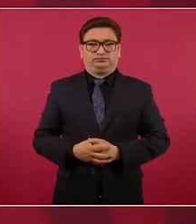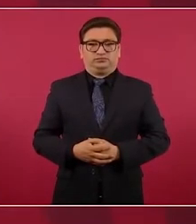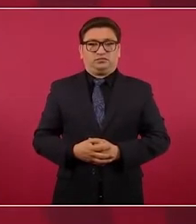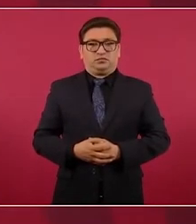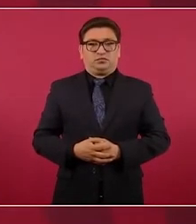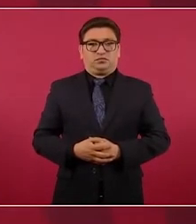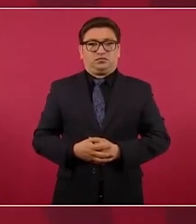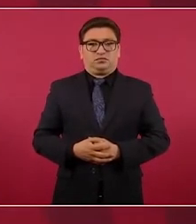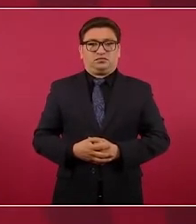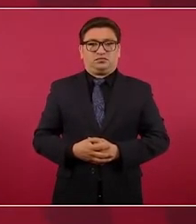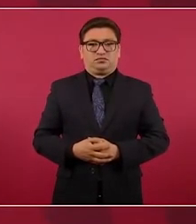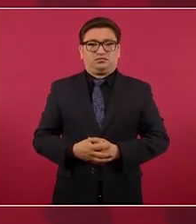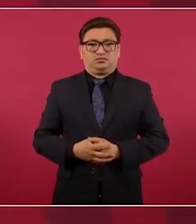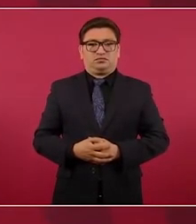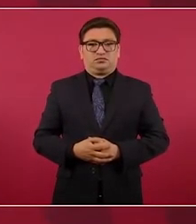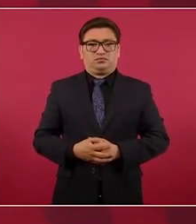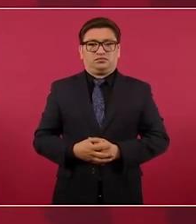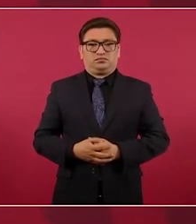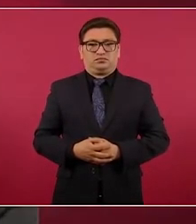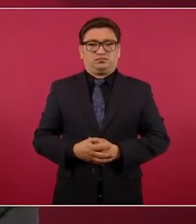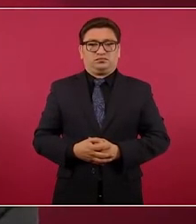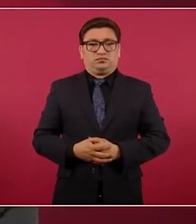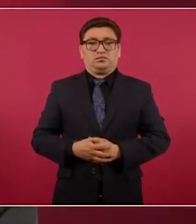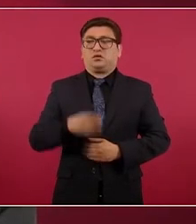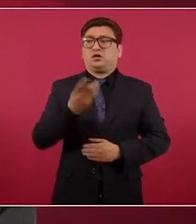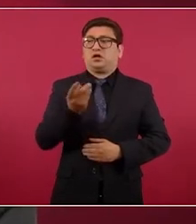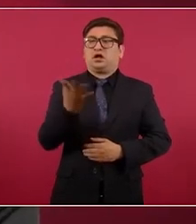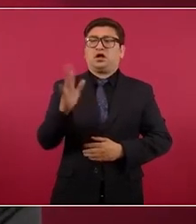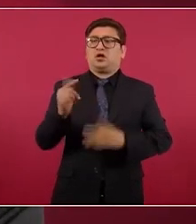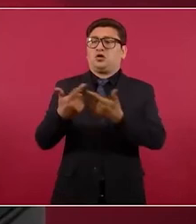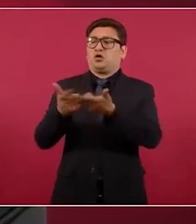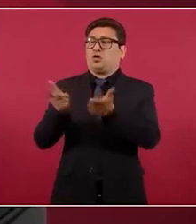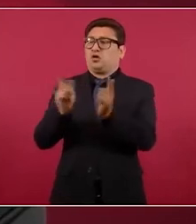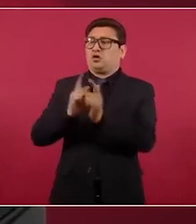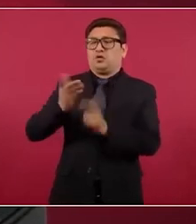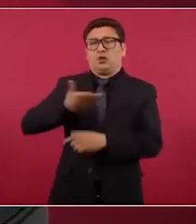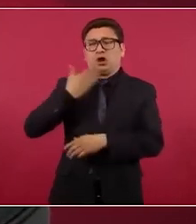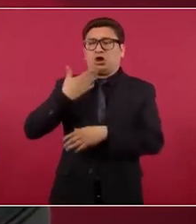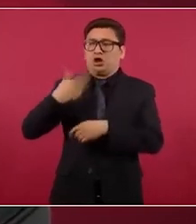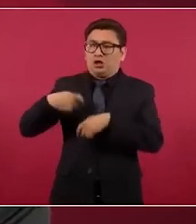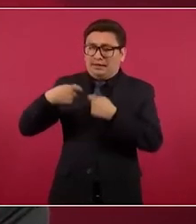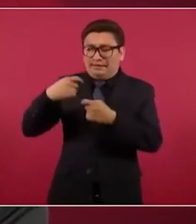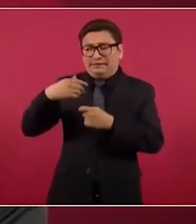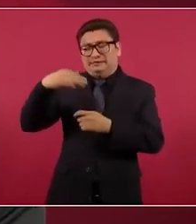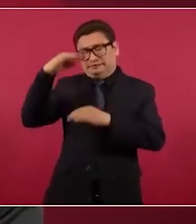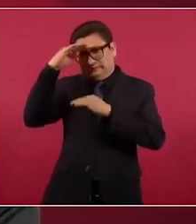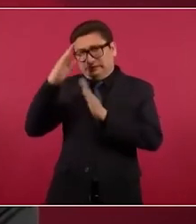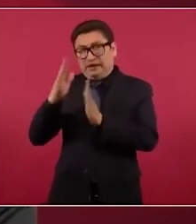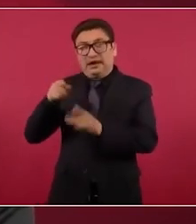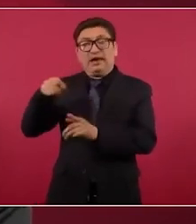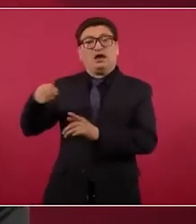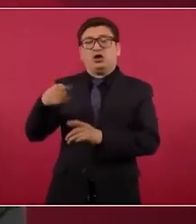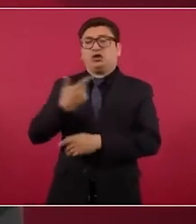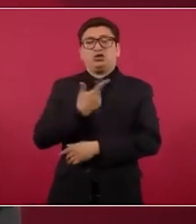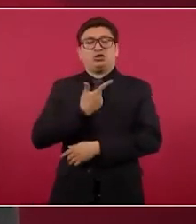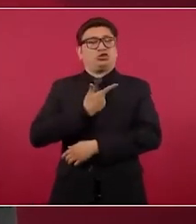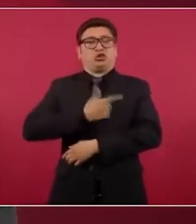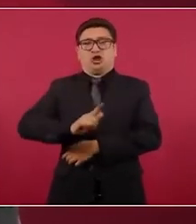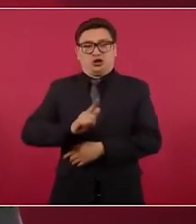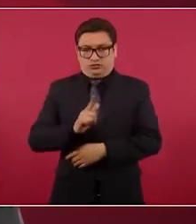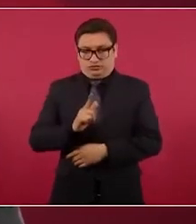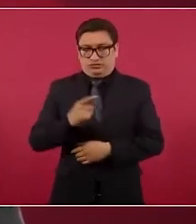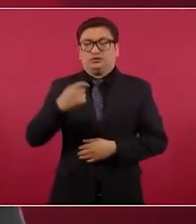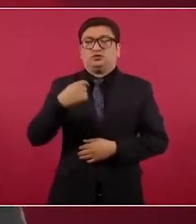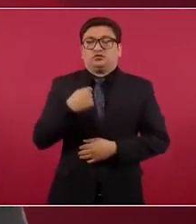les gusta a los conservadores, el ejemplo más claro de lo que estoy